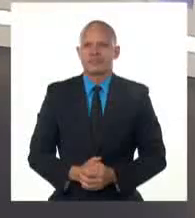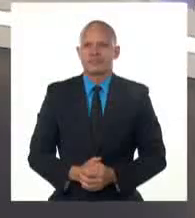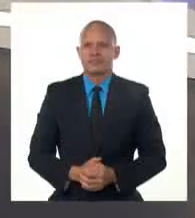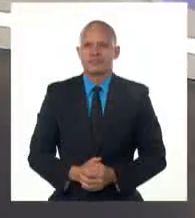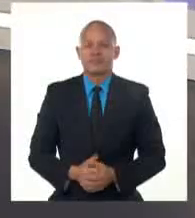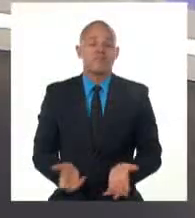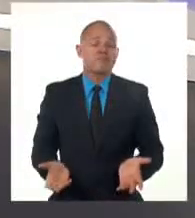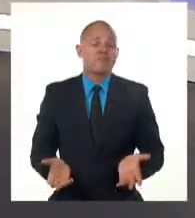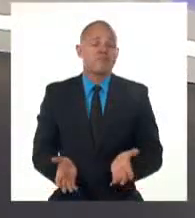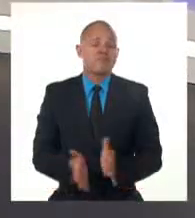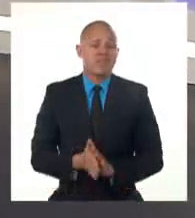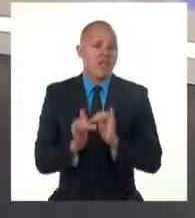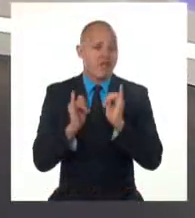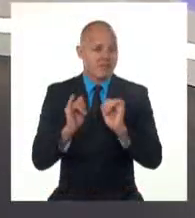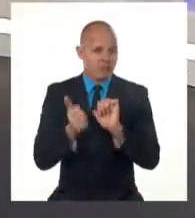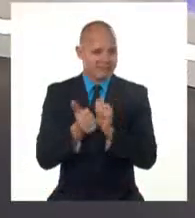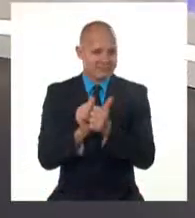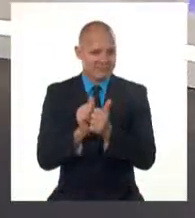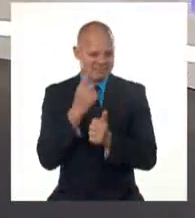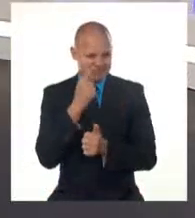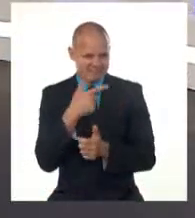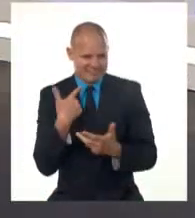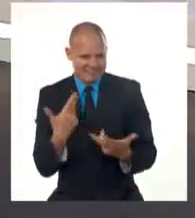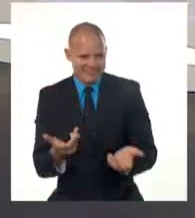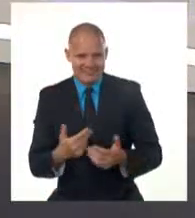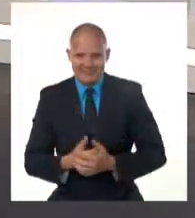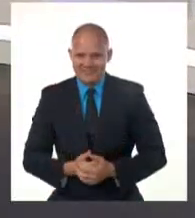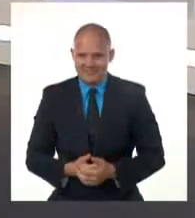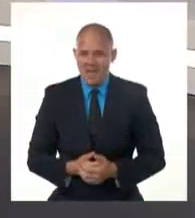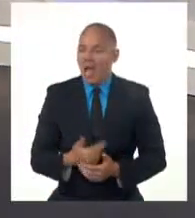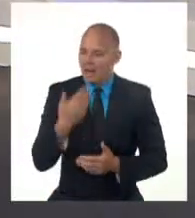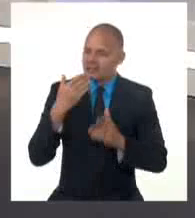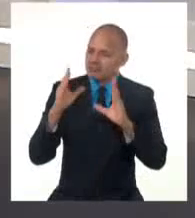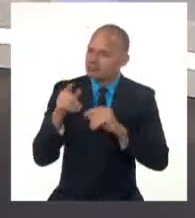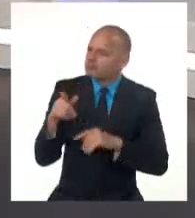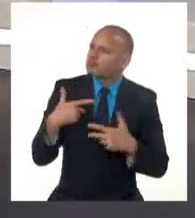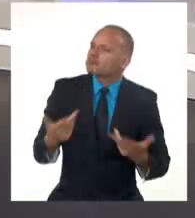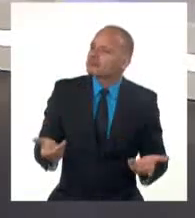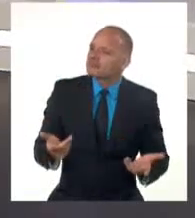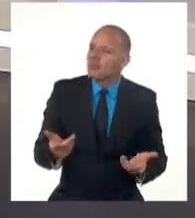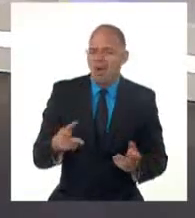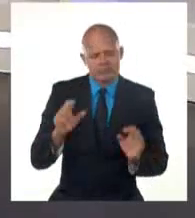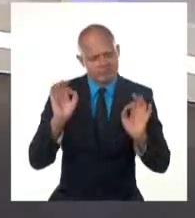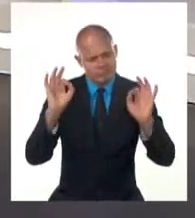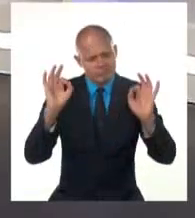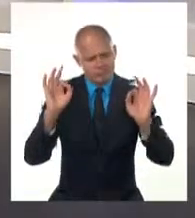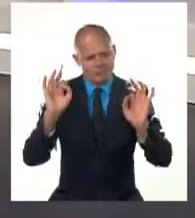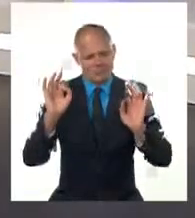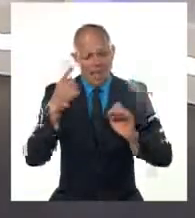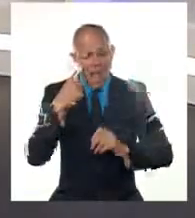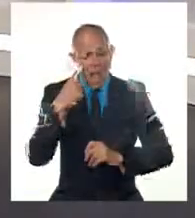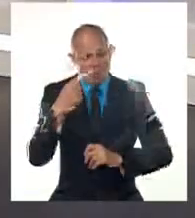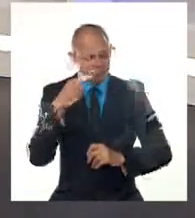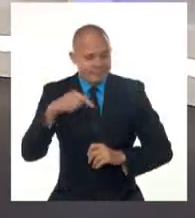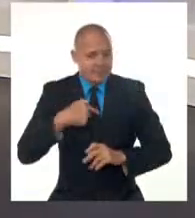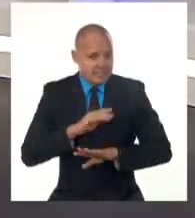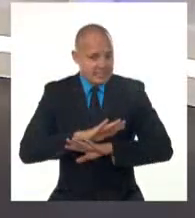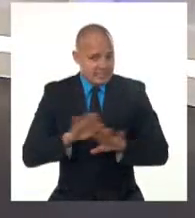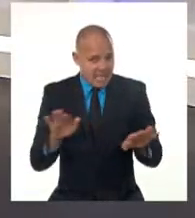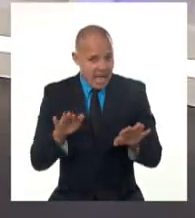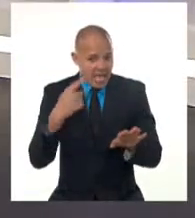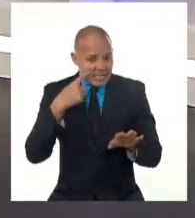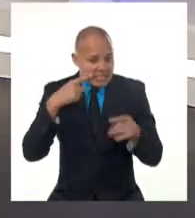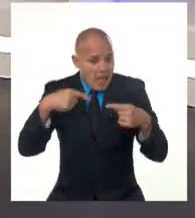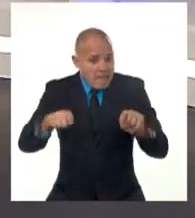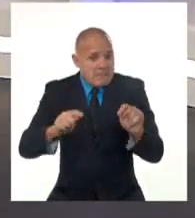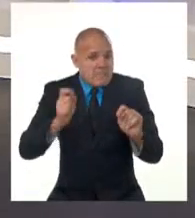Momento de los deportes con Pavel Otero. ¿Cómo estás, Pavel? Buenas noches, Rey. Muy bien. ¿Y tú? Muy bien. Viendo que prácticamente ya en semifinales